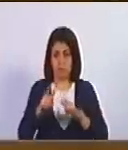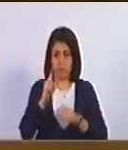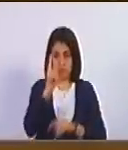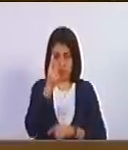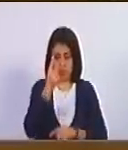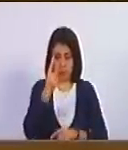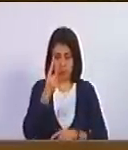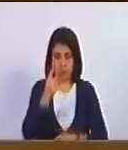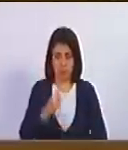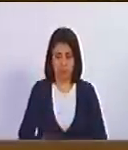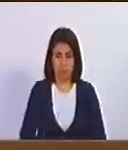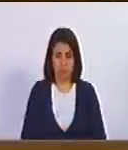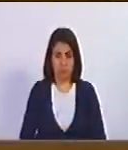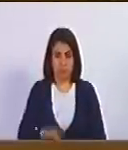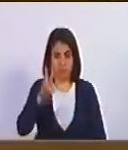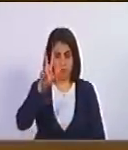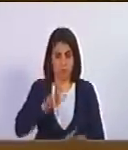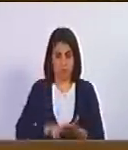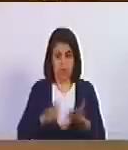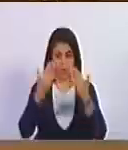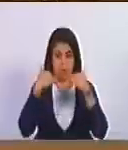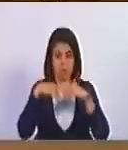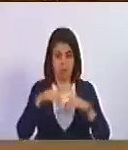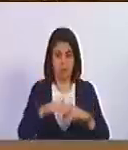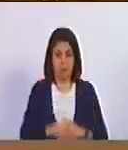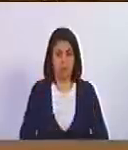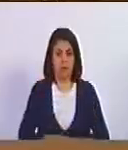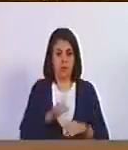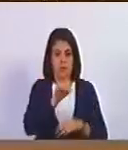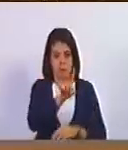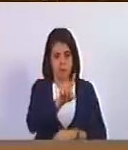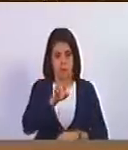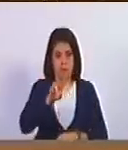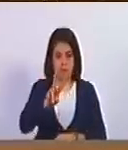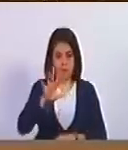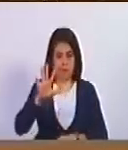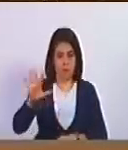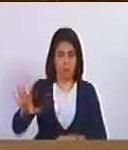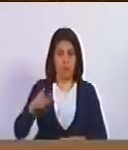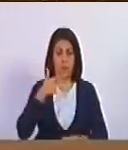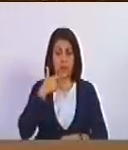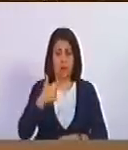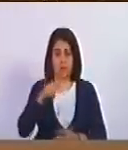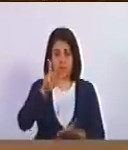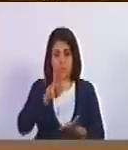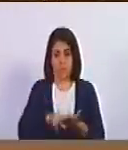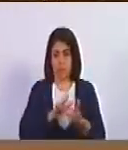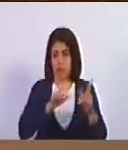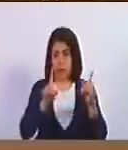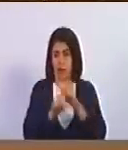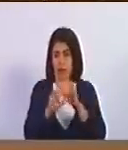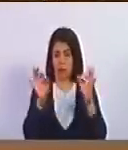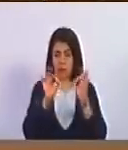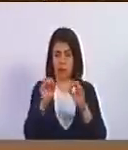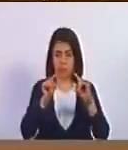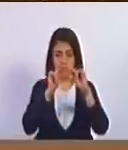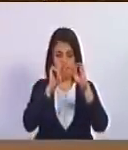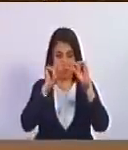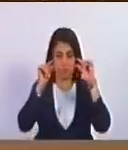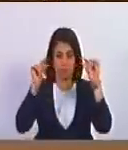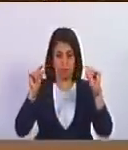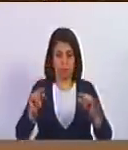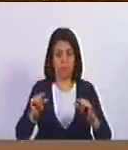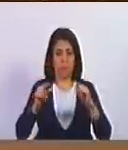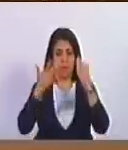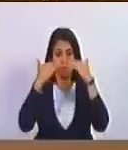primera. Aprobado. Siguiente. Centésimo vigésimo quinto. Se propone aprobar sin modificación el epígrafe de